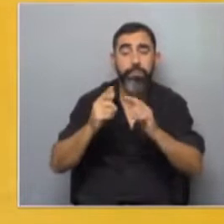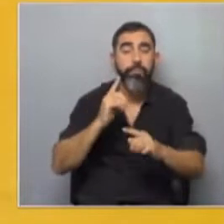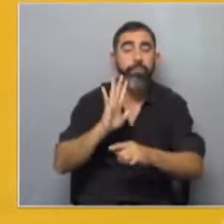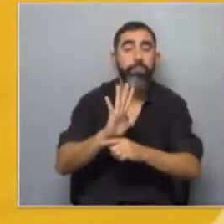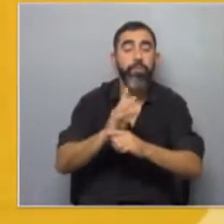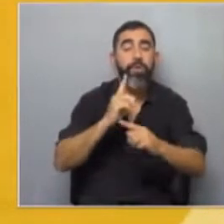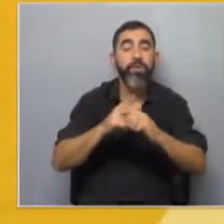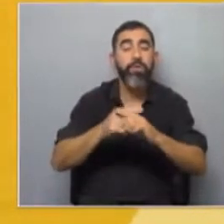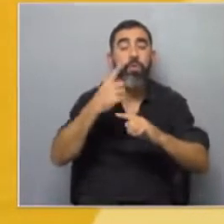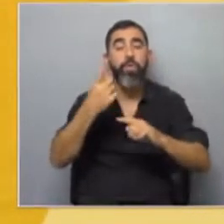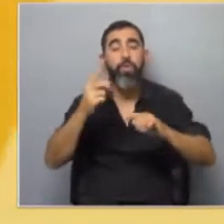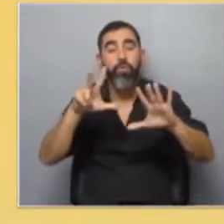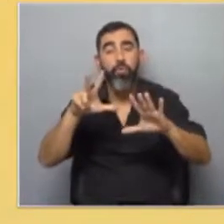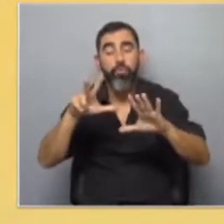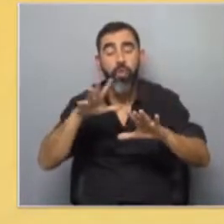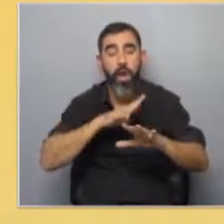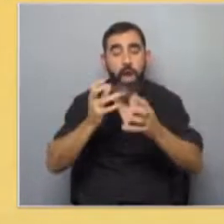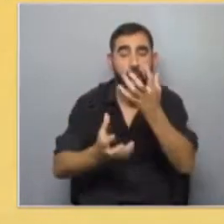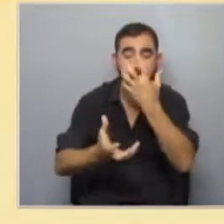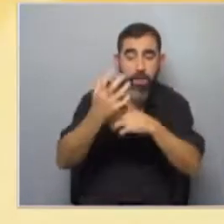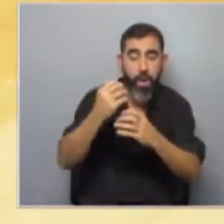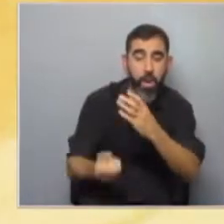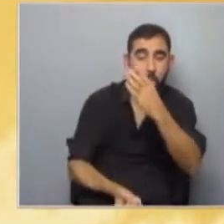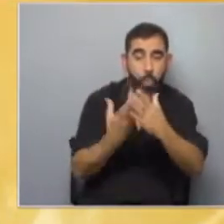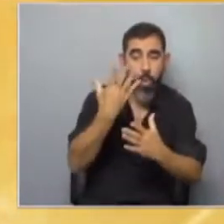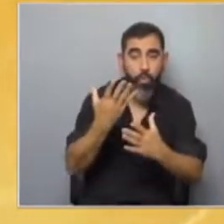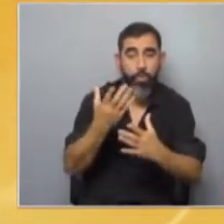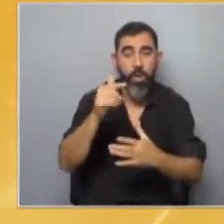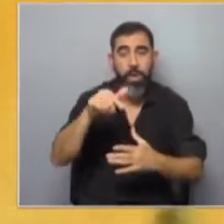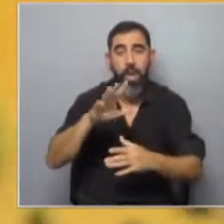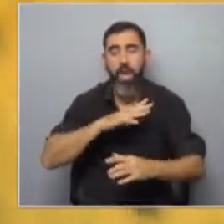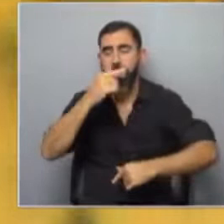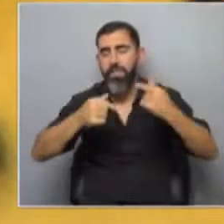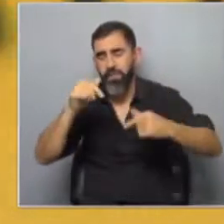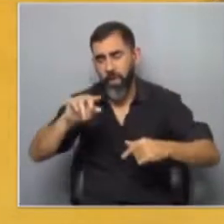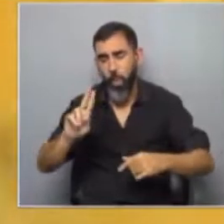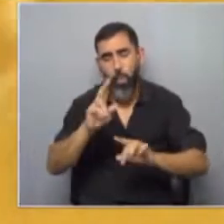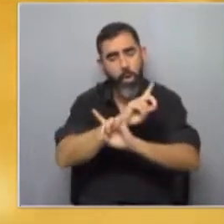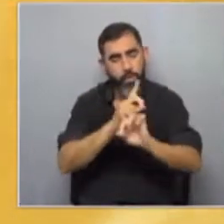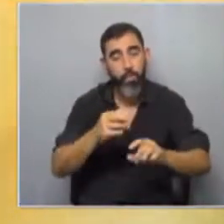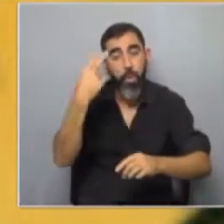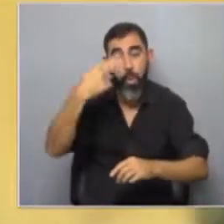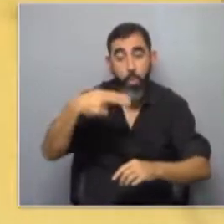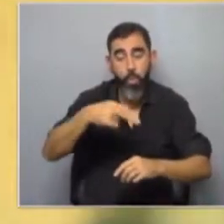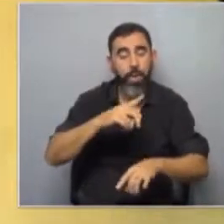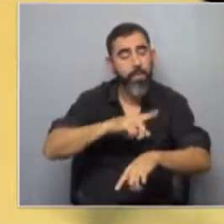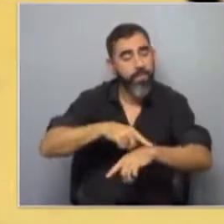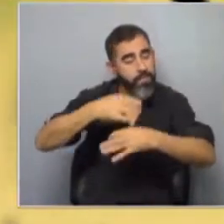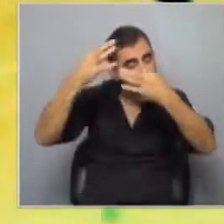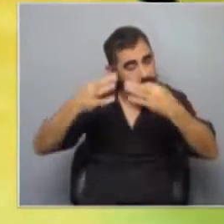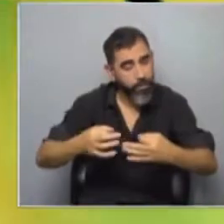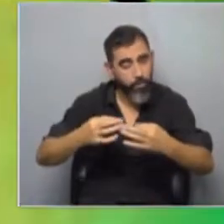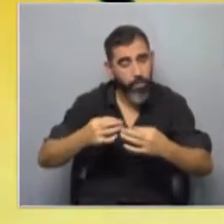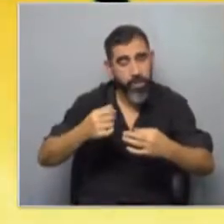o a veces en algunos... Es más difícil encontrar un felino que nunca se haya reportado, sí. Pero arácnidos pasa todo el